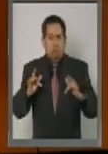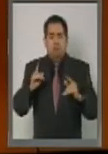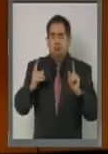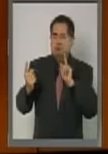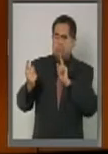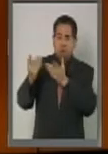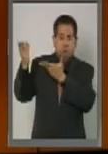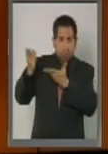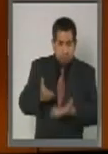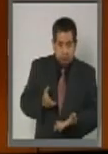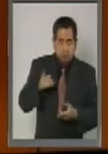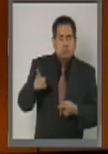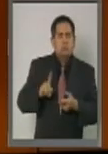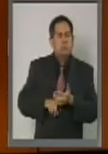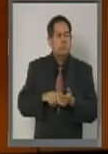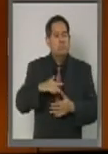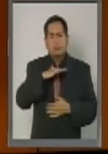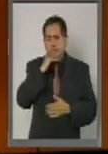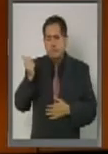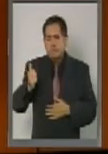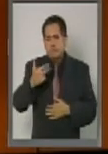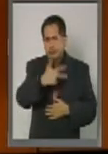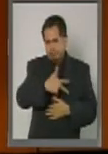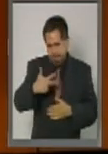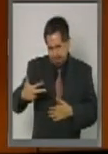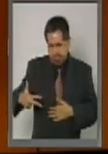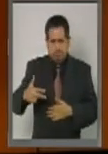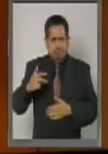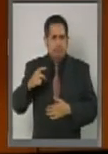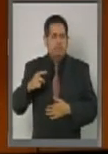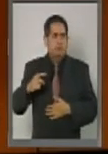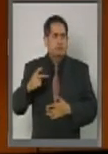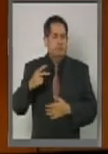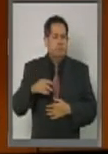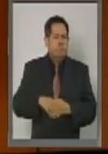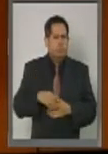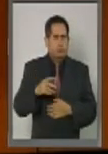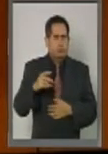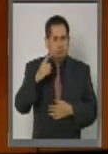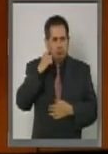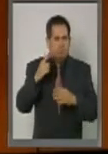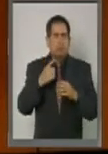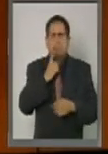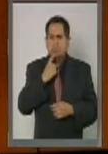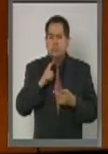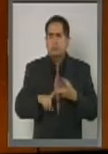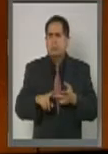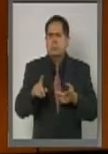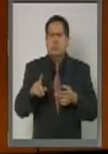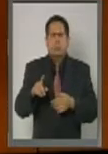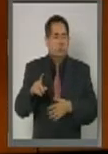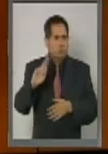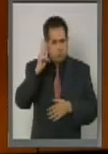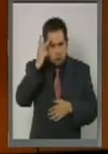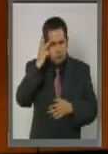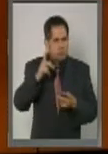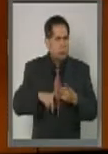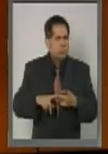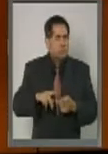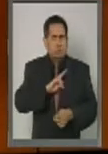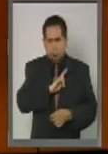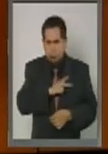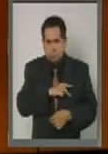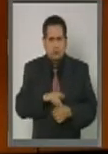jefes de Estado y de gobierno de Alemania, Dinamarca, Finlandia, Polonia, Portugal y Suiza. Se celebró